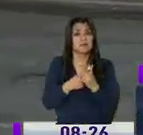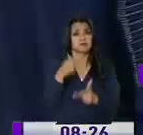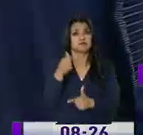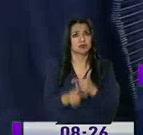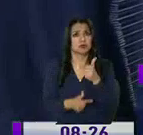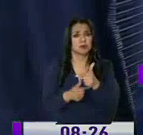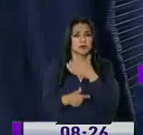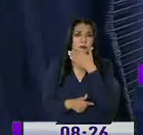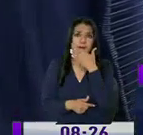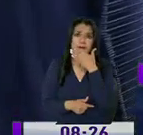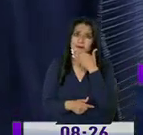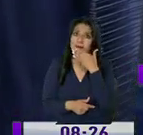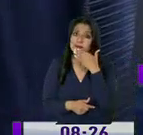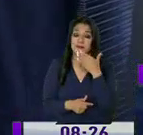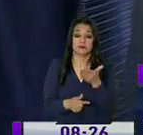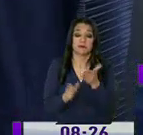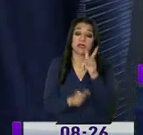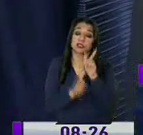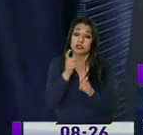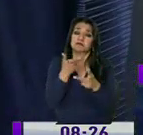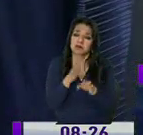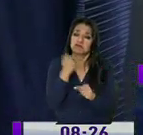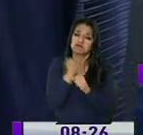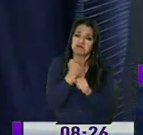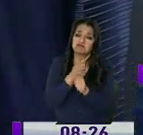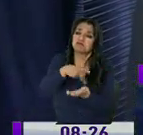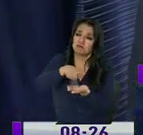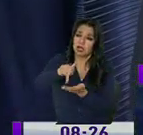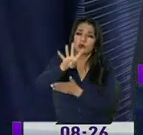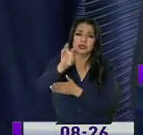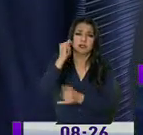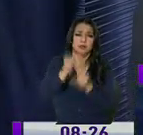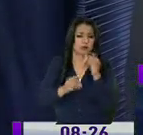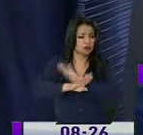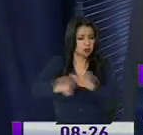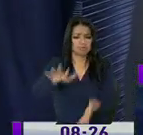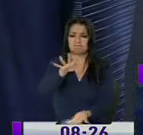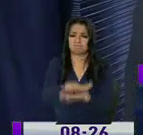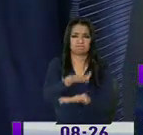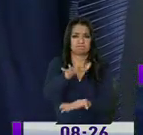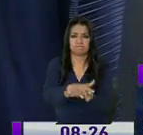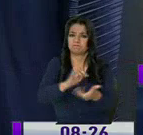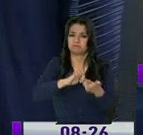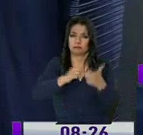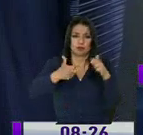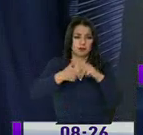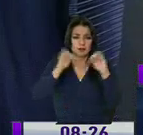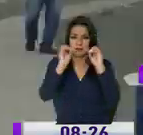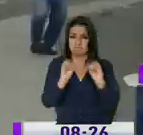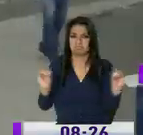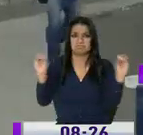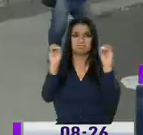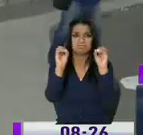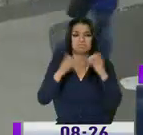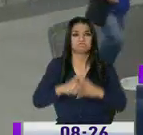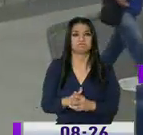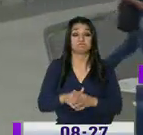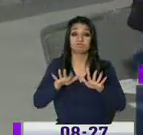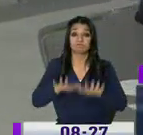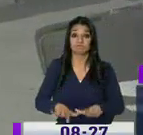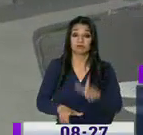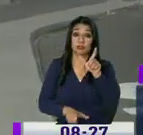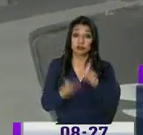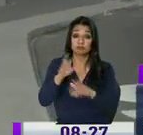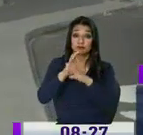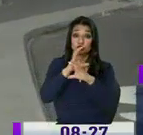Sí, ya la gente ya está colaborando así, pagando los 40 centavos tranquilamente. No hay ninguna clase de problema. En esta ciudad, usuarios aseguran